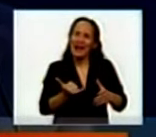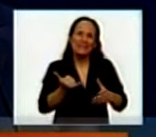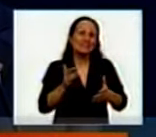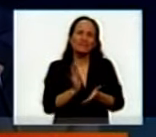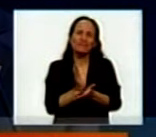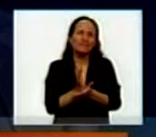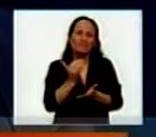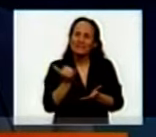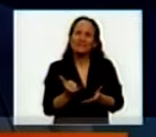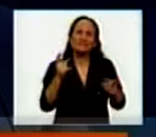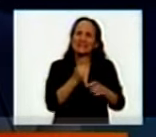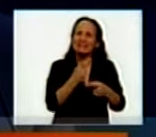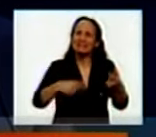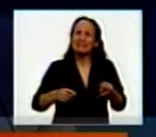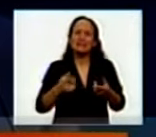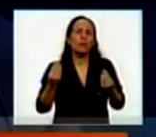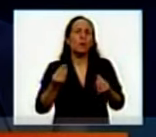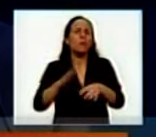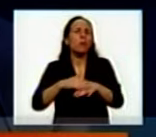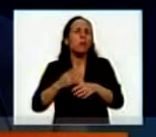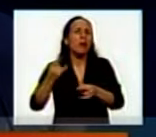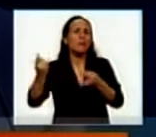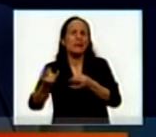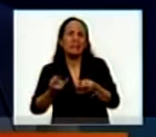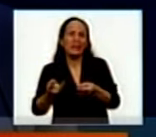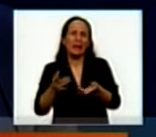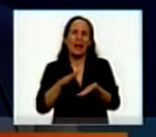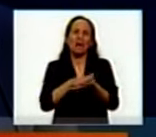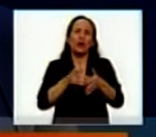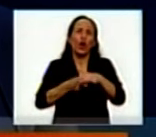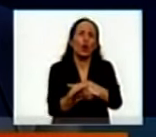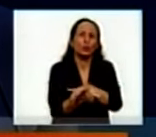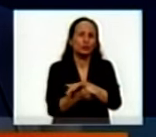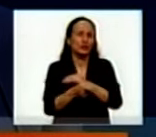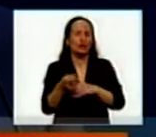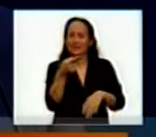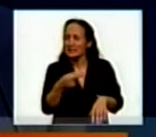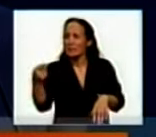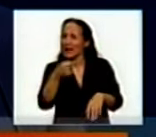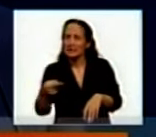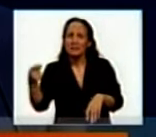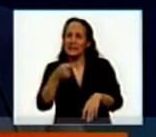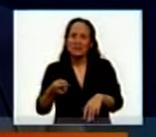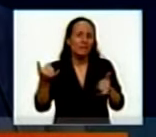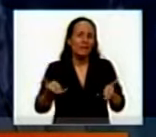muy castigado por la mentira y la corrupción, que nos sigue irritando todas las semanas.